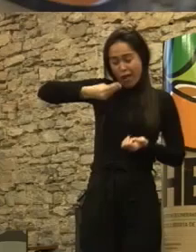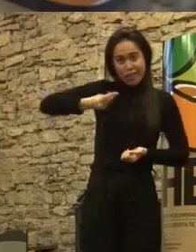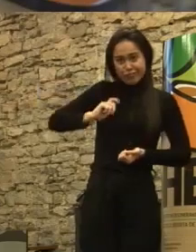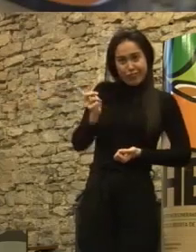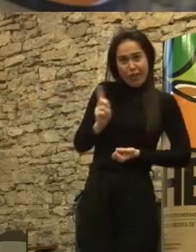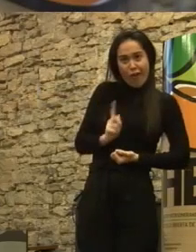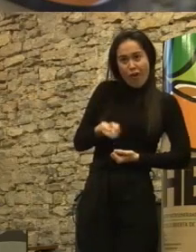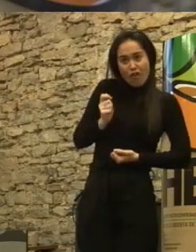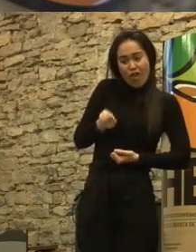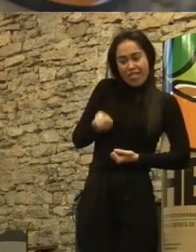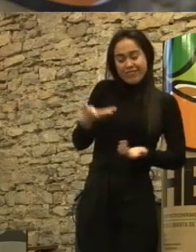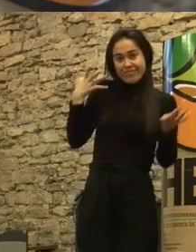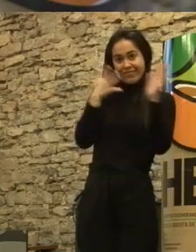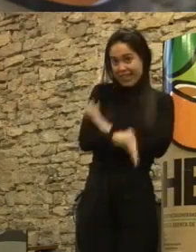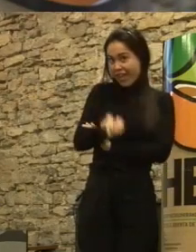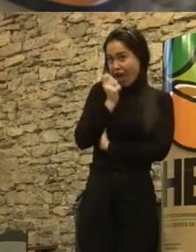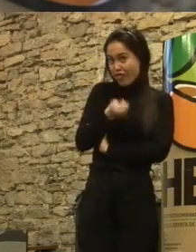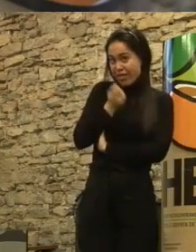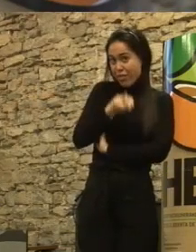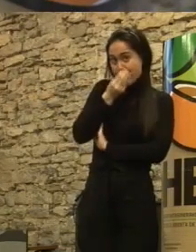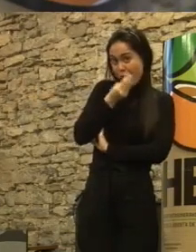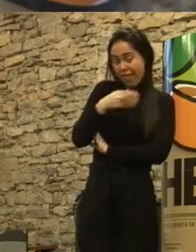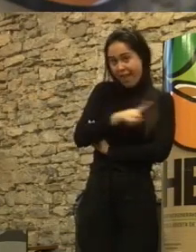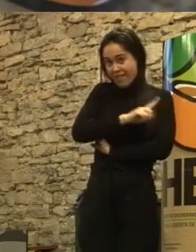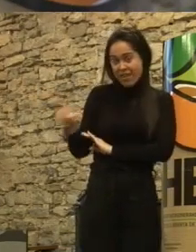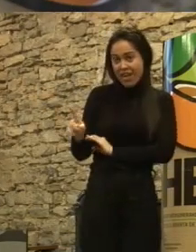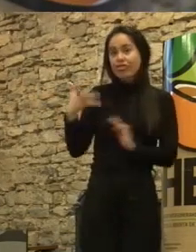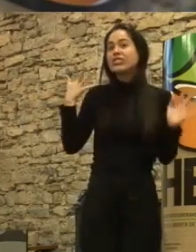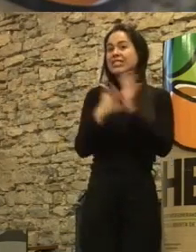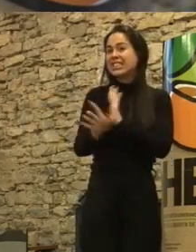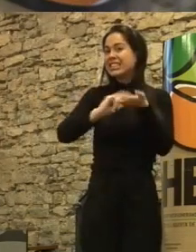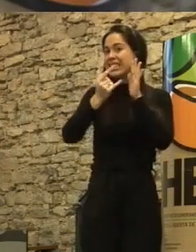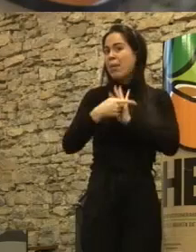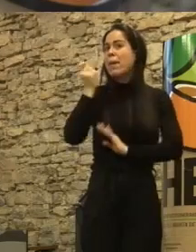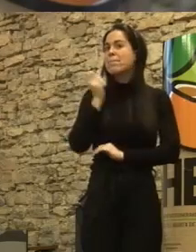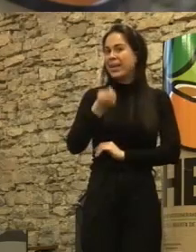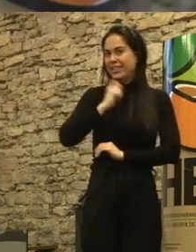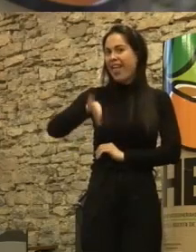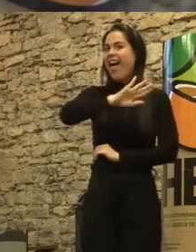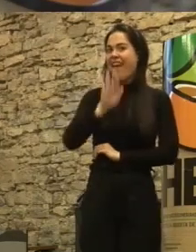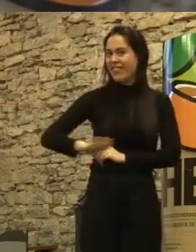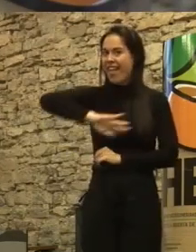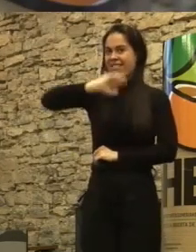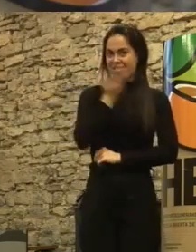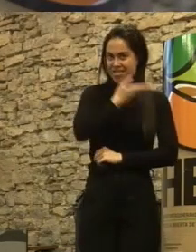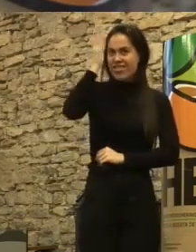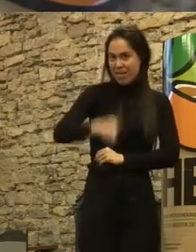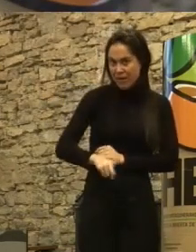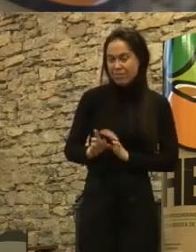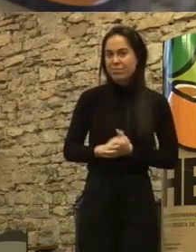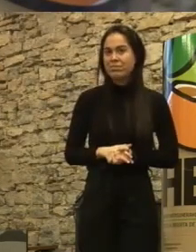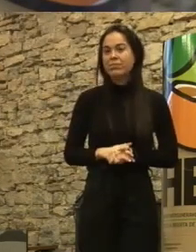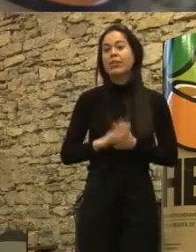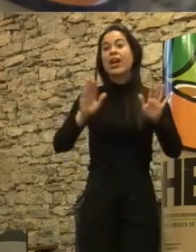evidentemente tampoco habrá cotizaciones buenas y, por lo tanto, el sistema de pensiones también se va a ver de alguna manera resentido. Entonces, por